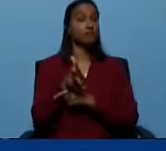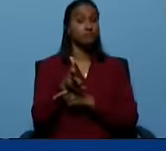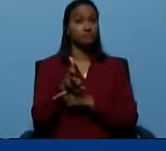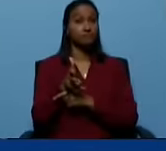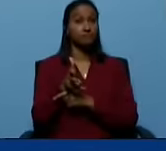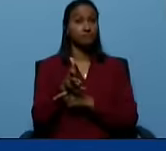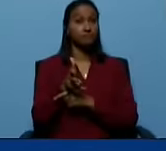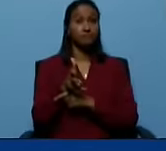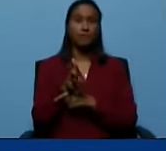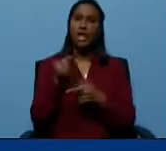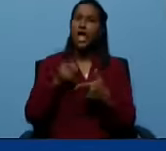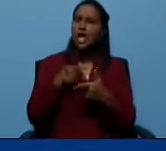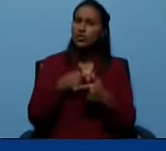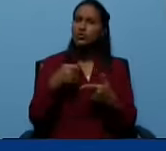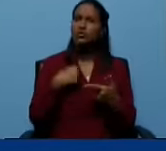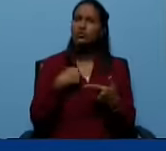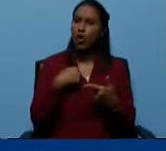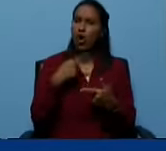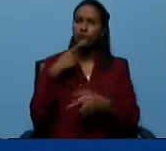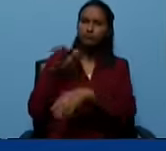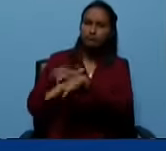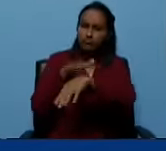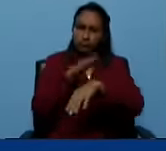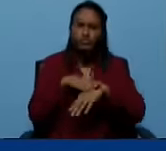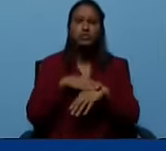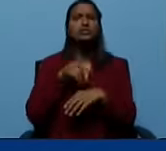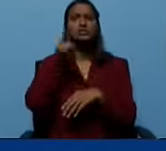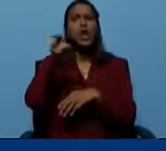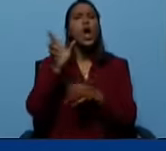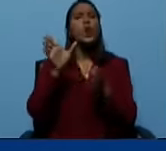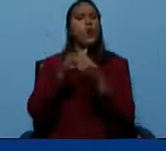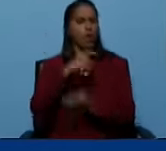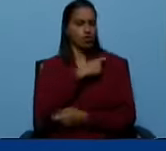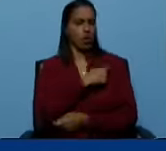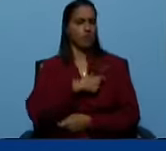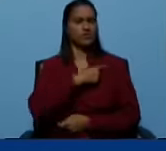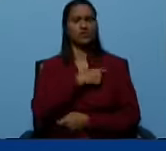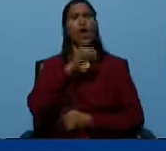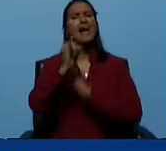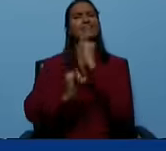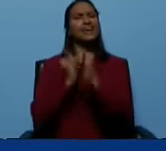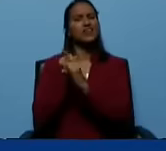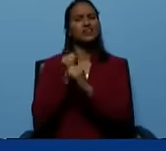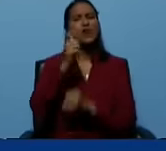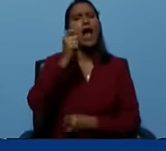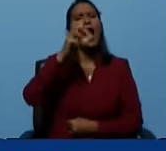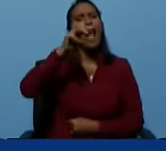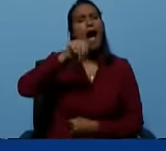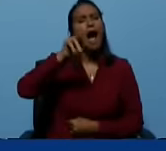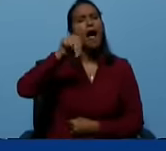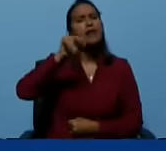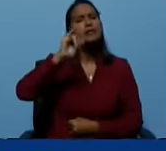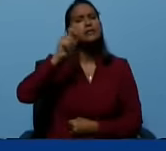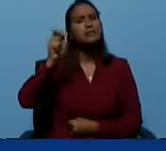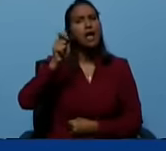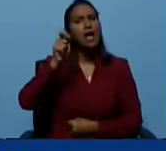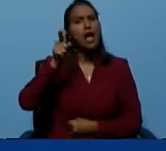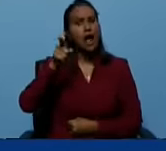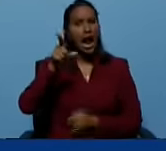Yo le diría a Amnistía Internacional, es legítimo que salga una persona y llame a matar al presidente de la